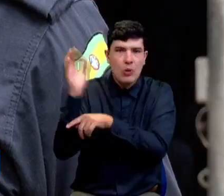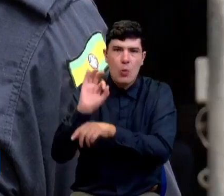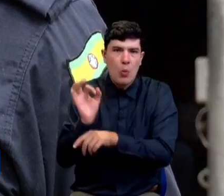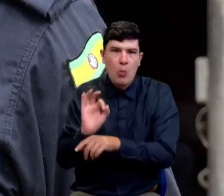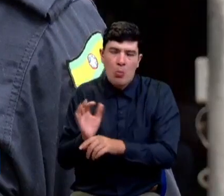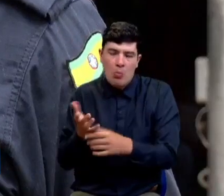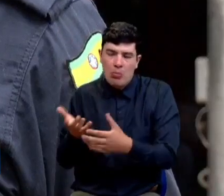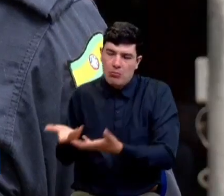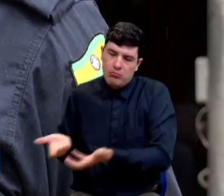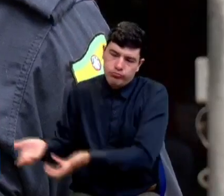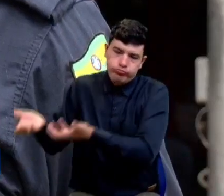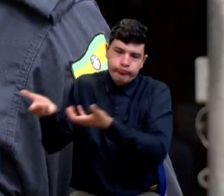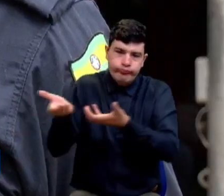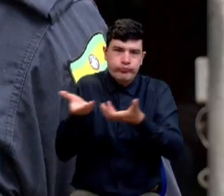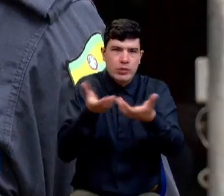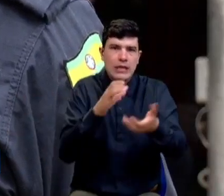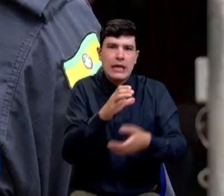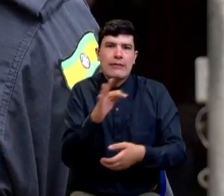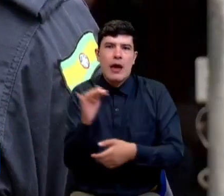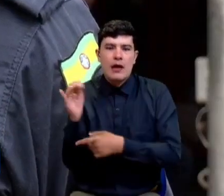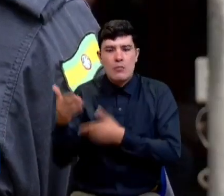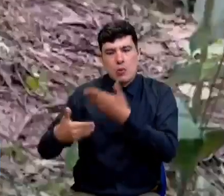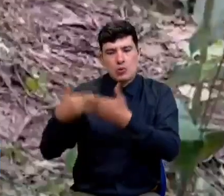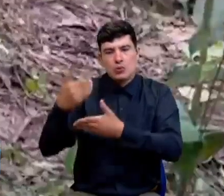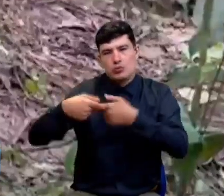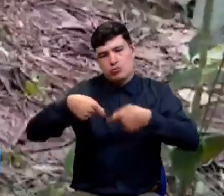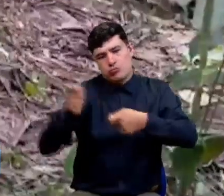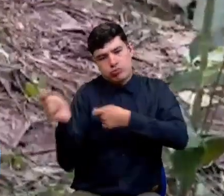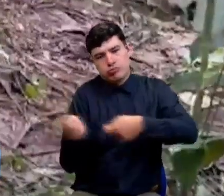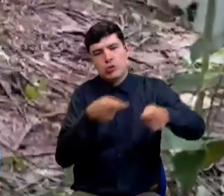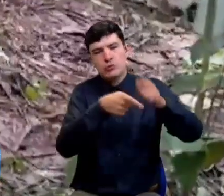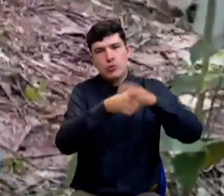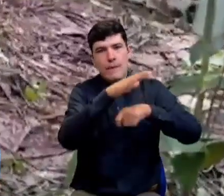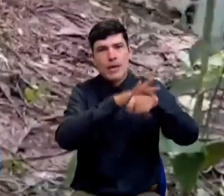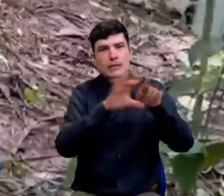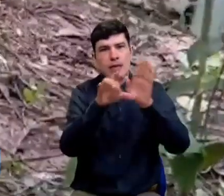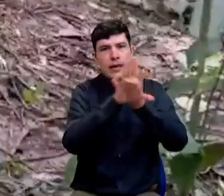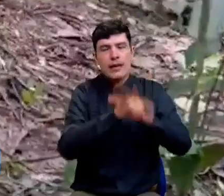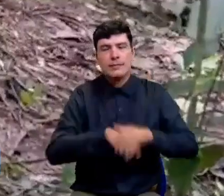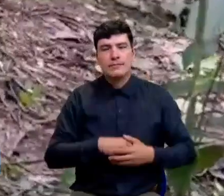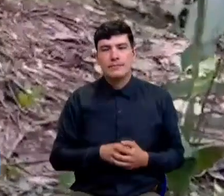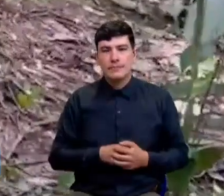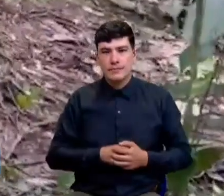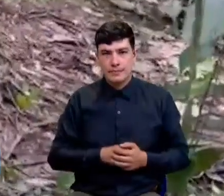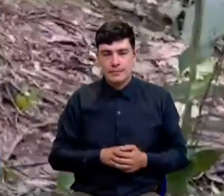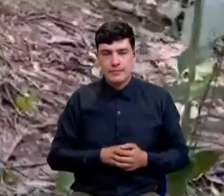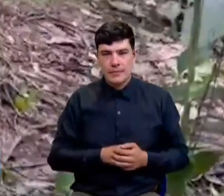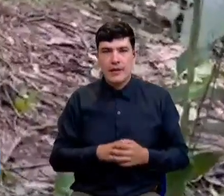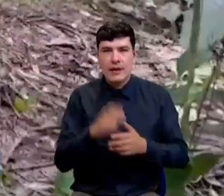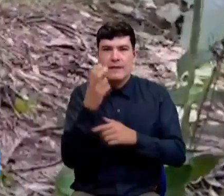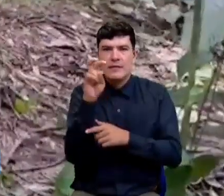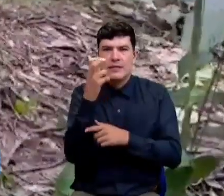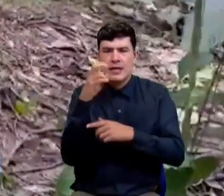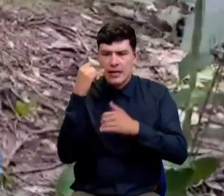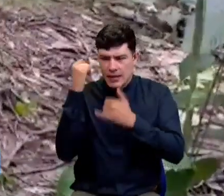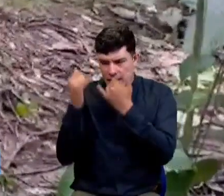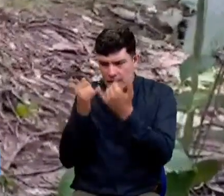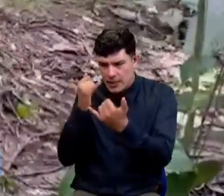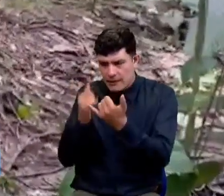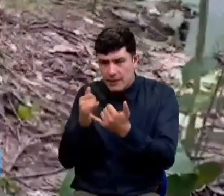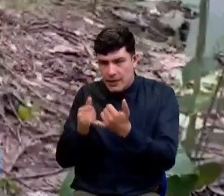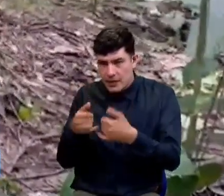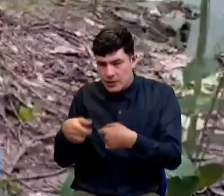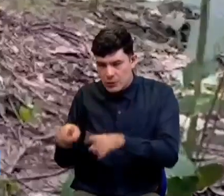ya el CTI se encargó de hacer lo respectivo con el cuerpo. La fiscalía investiga si este hombre murió violentamente, en su cuerpo